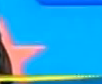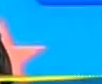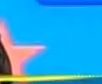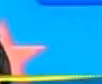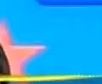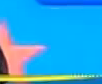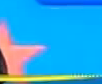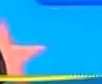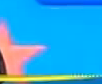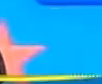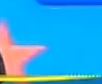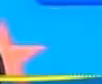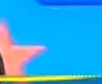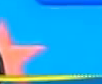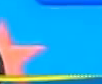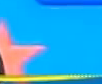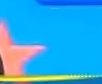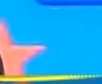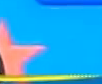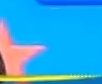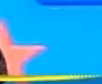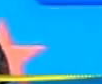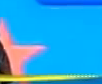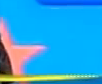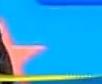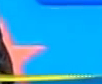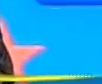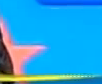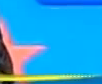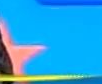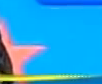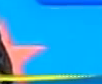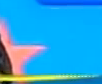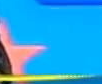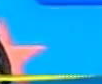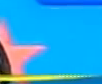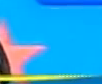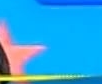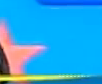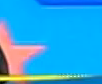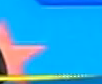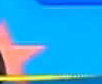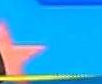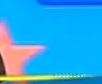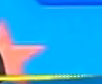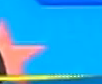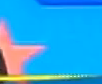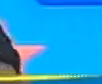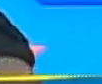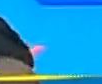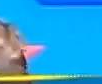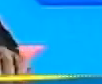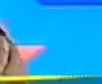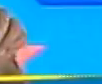para que oriente sobre los derroteros que tendremos que acometer este año 2022.